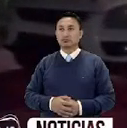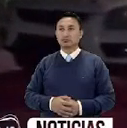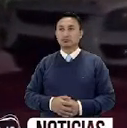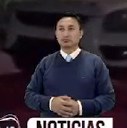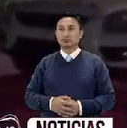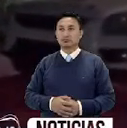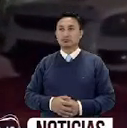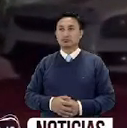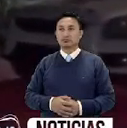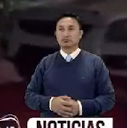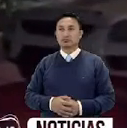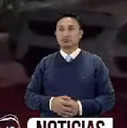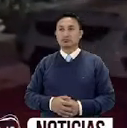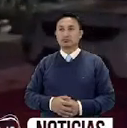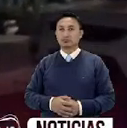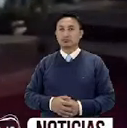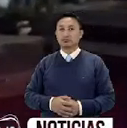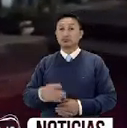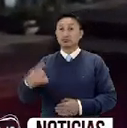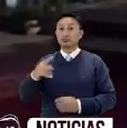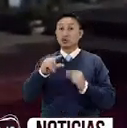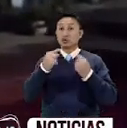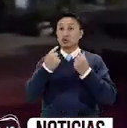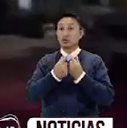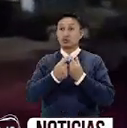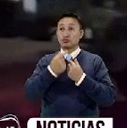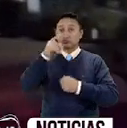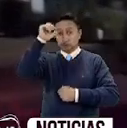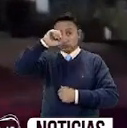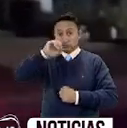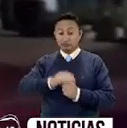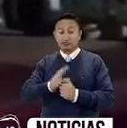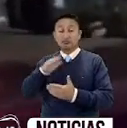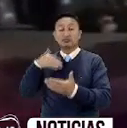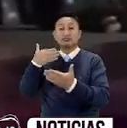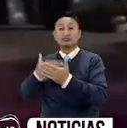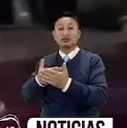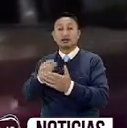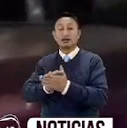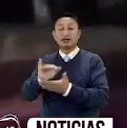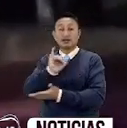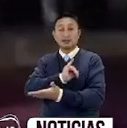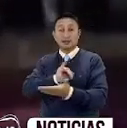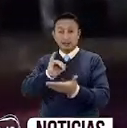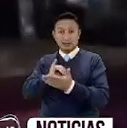Fueron agentes de la Unidad de Inteligencia y grupos tácticos que llegaron hasta la isla Mocolí.